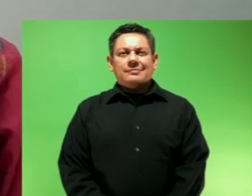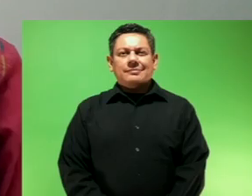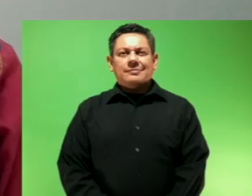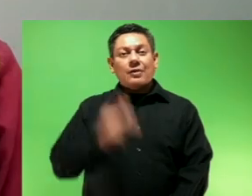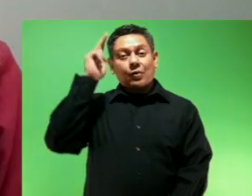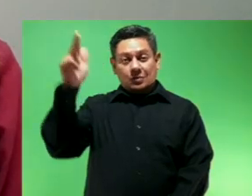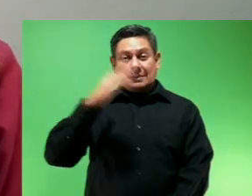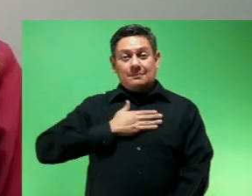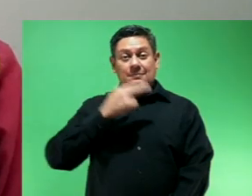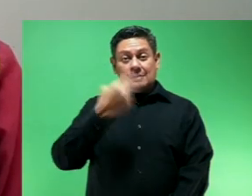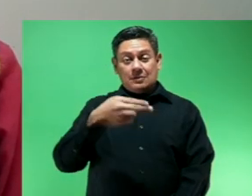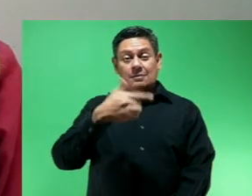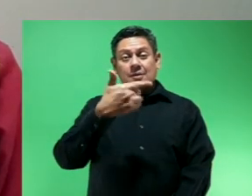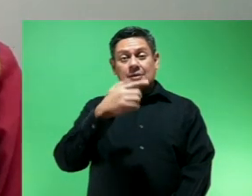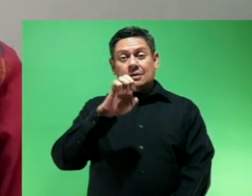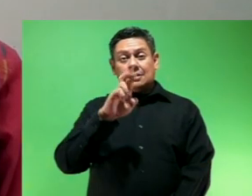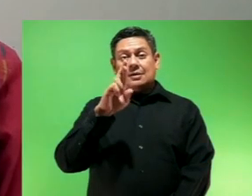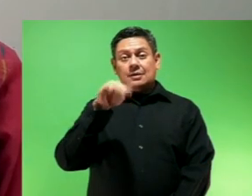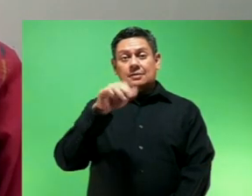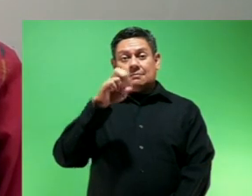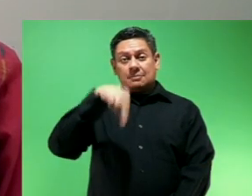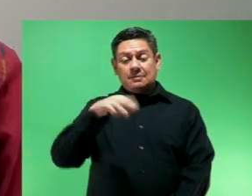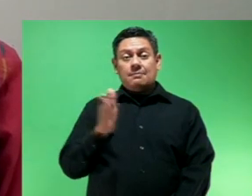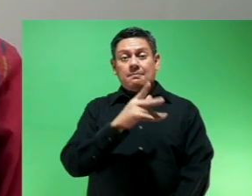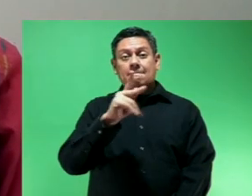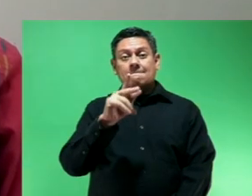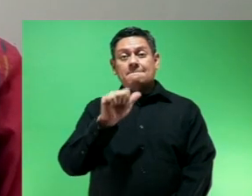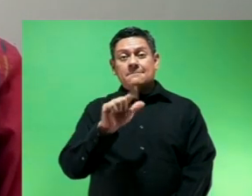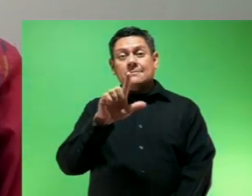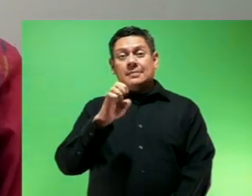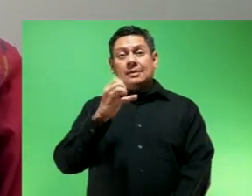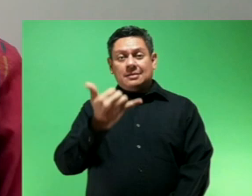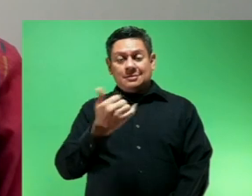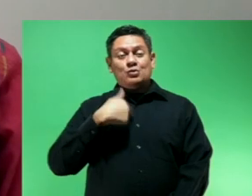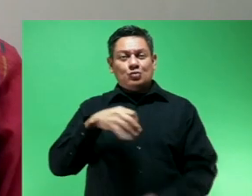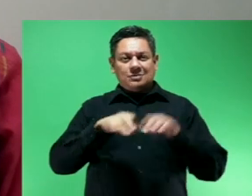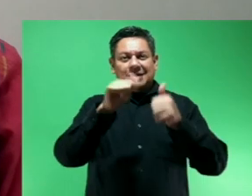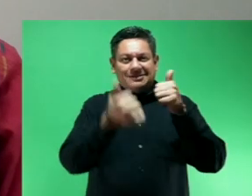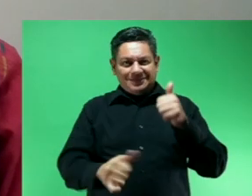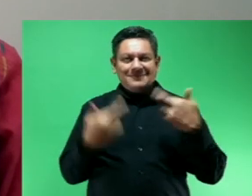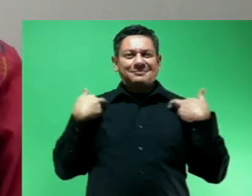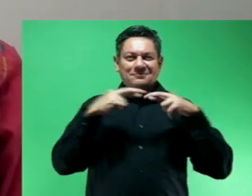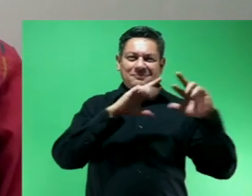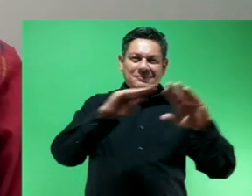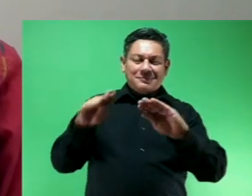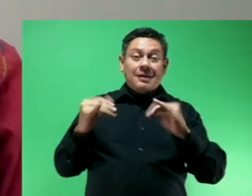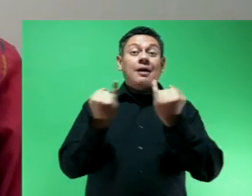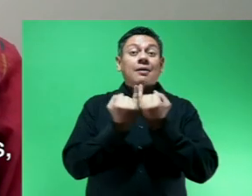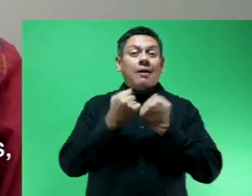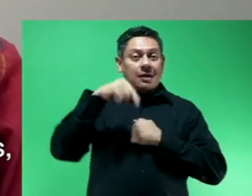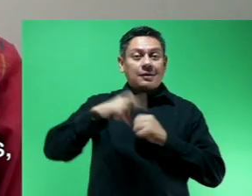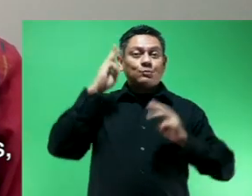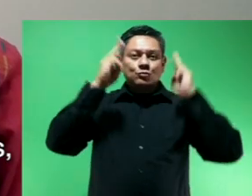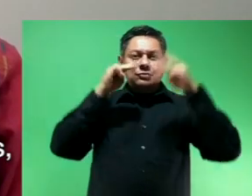hola soy germán valley artista y educador y junto con el equipo pedagógico del mueve